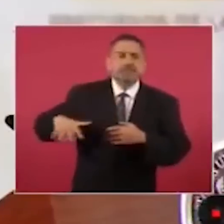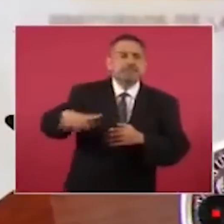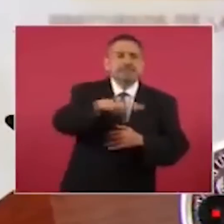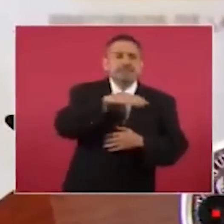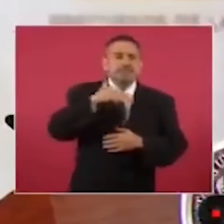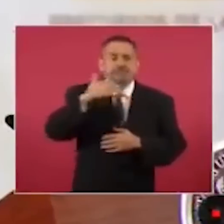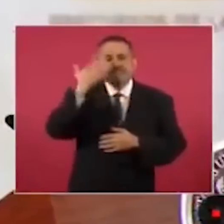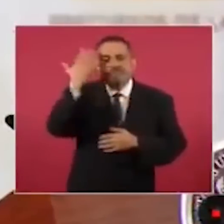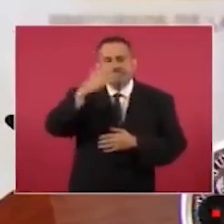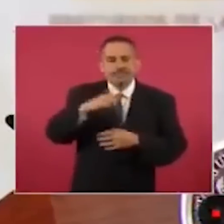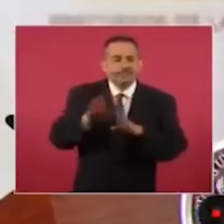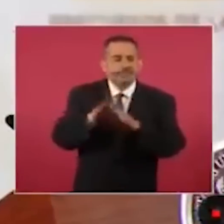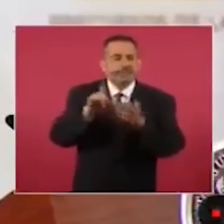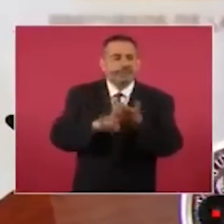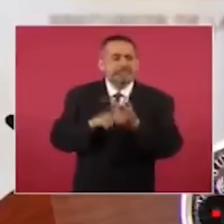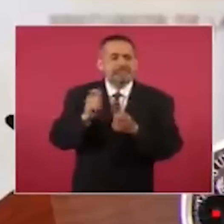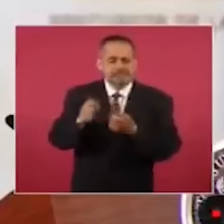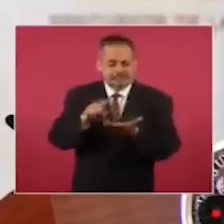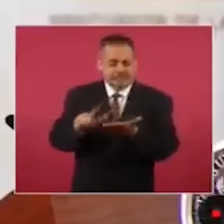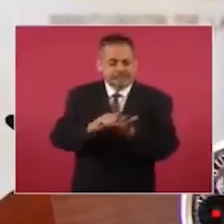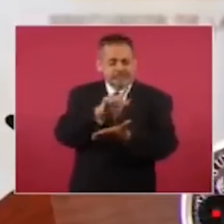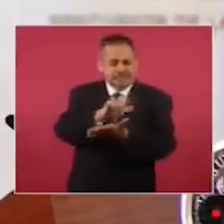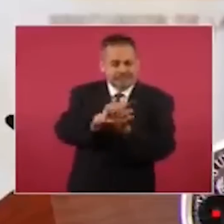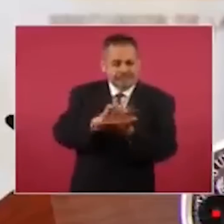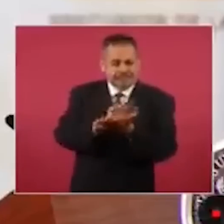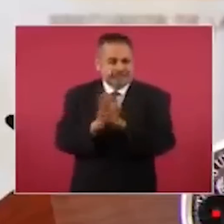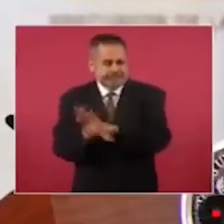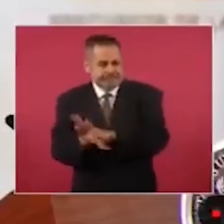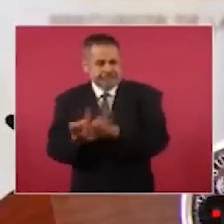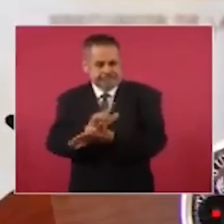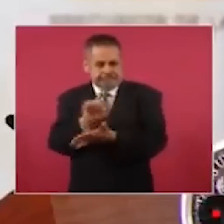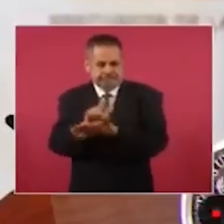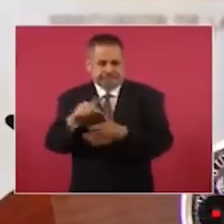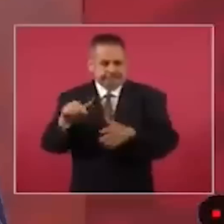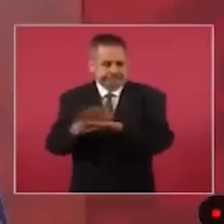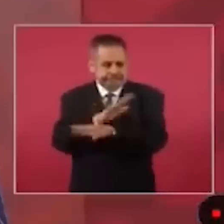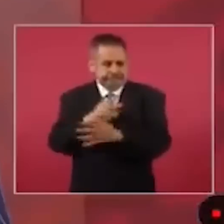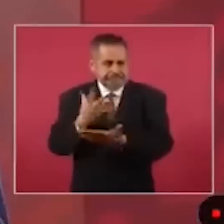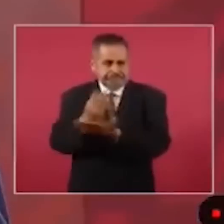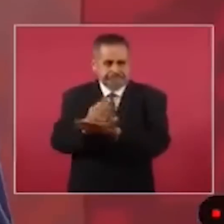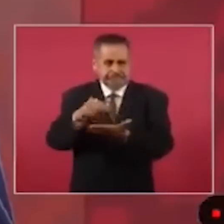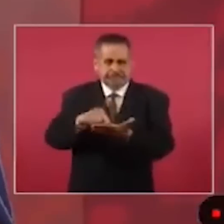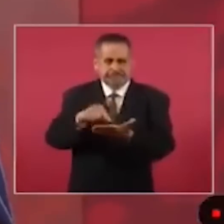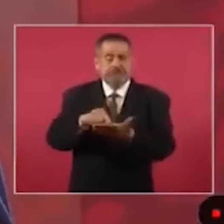el tema de la Reforma electoral